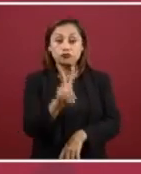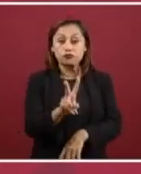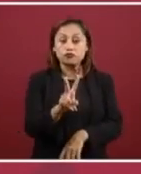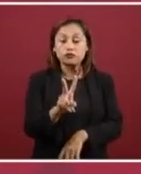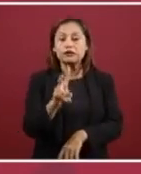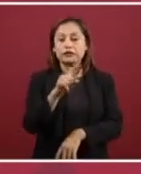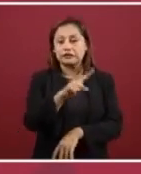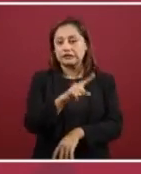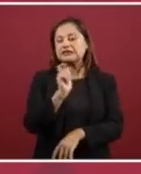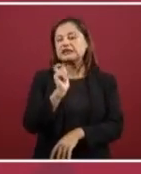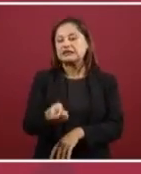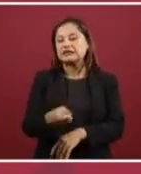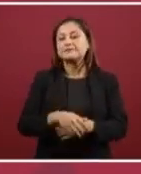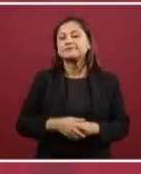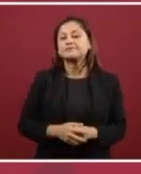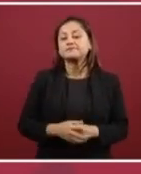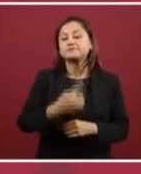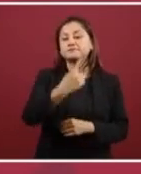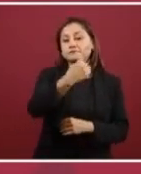abogado